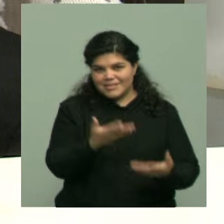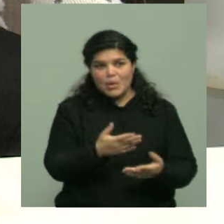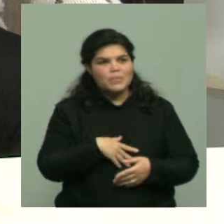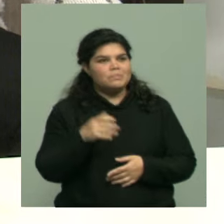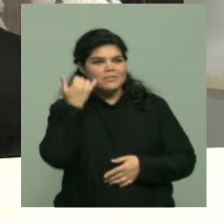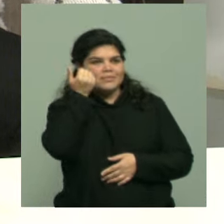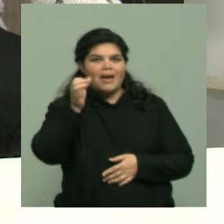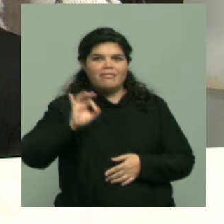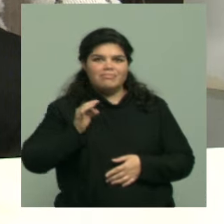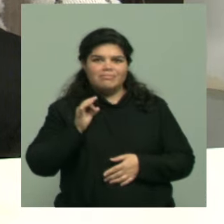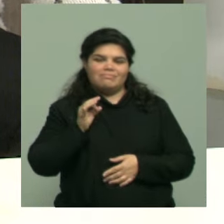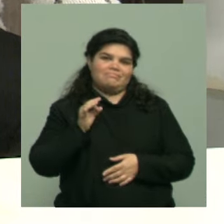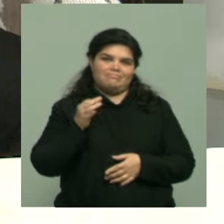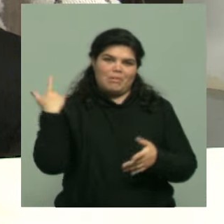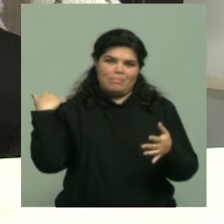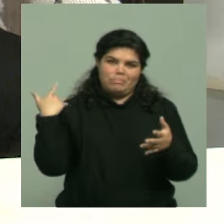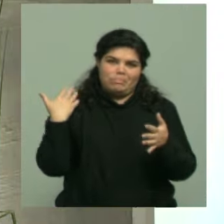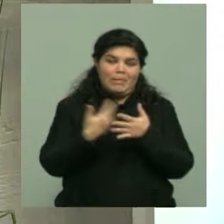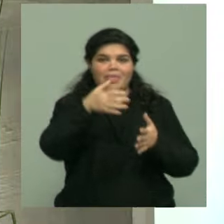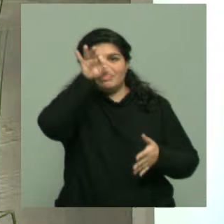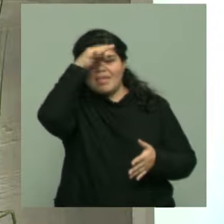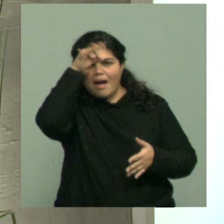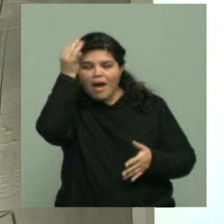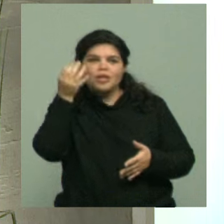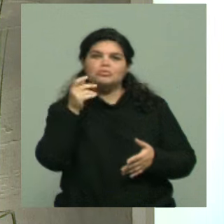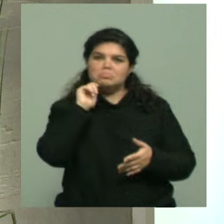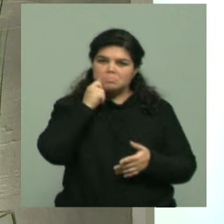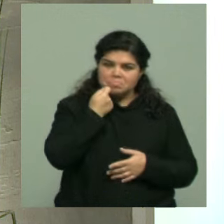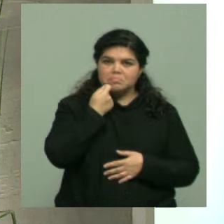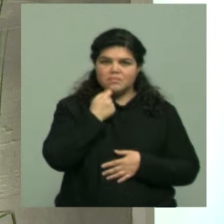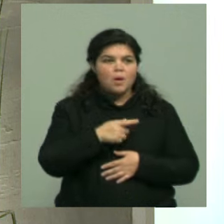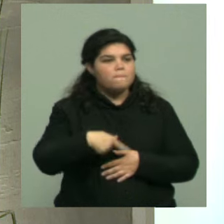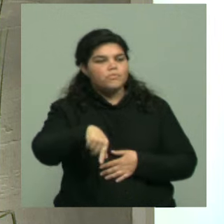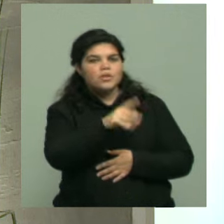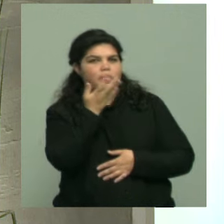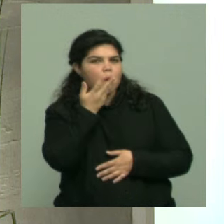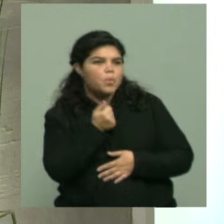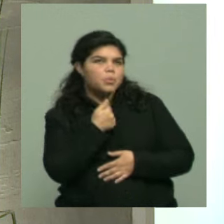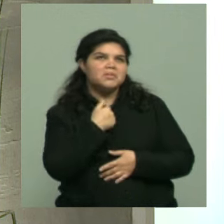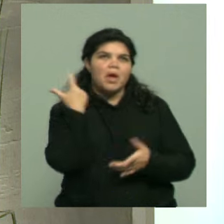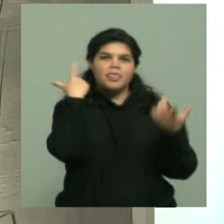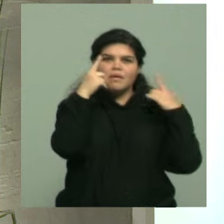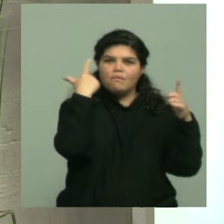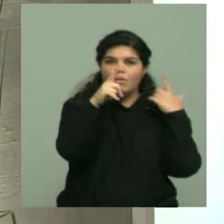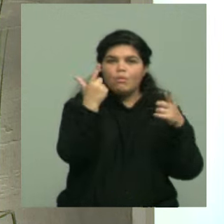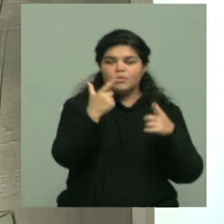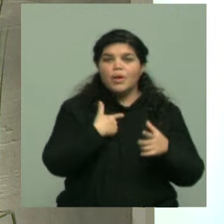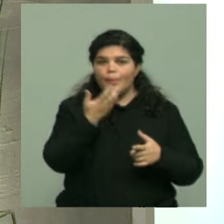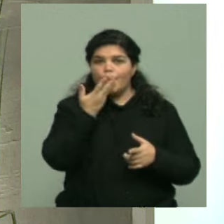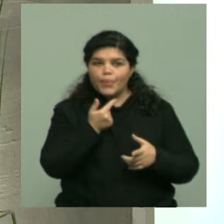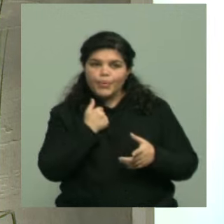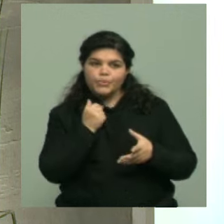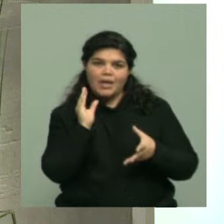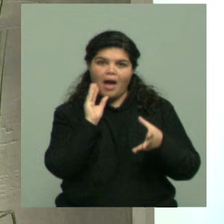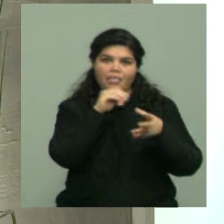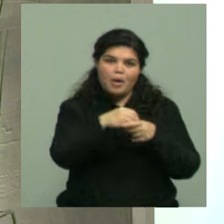teatro. ¿Cómo es eso? ¿Cómo les gusta? ¿Cómo pasatiempo? ¿Tienen pensado seguir en esto de la actuación?